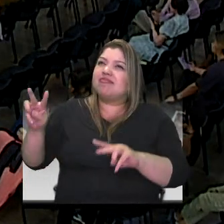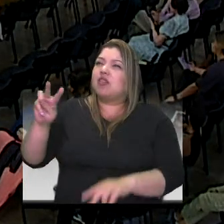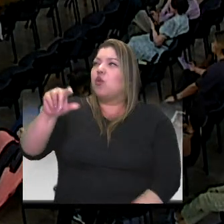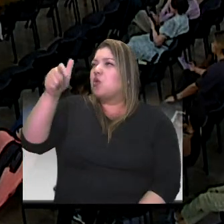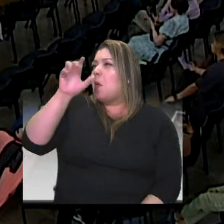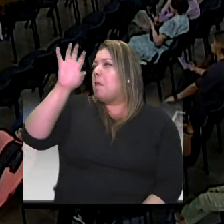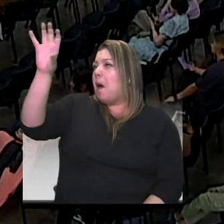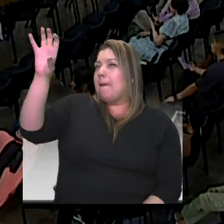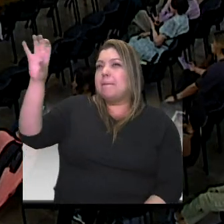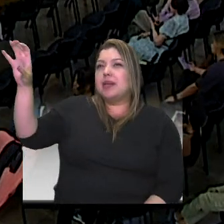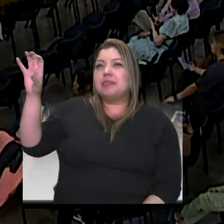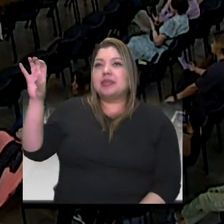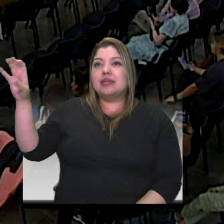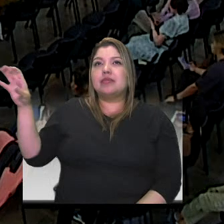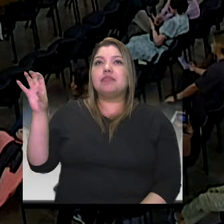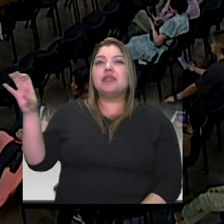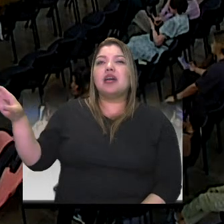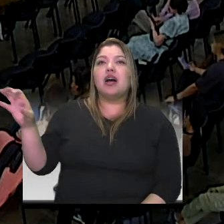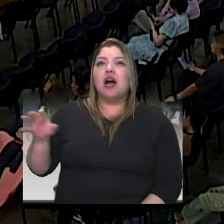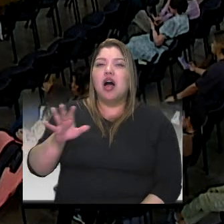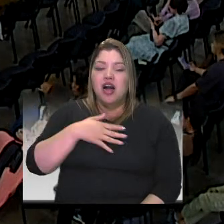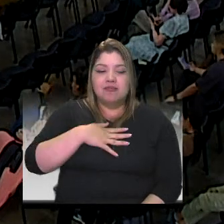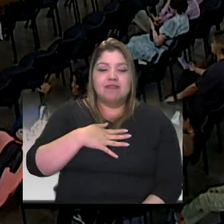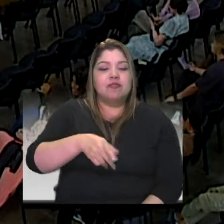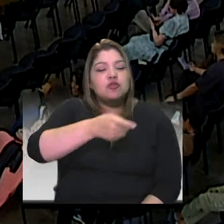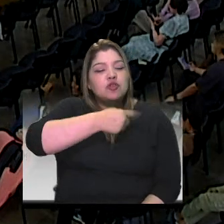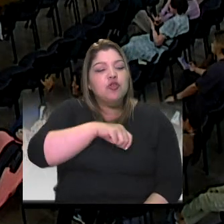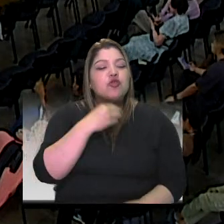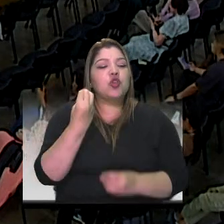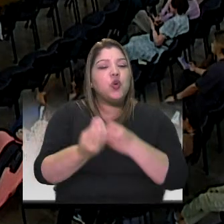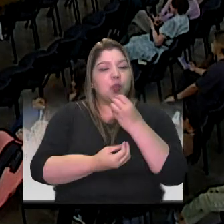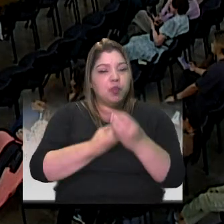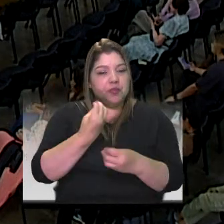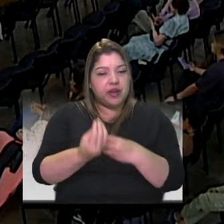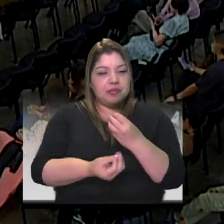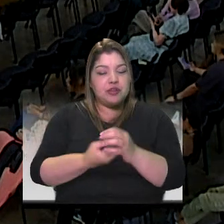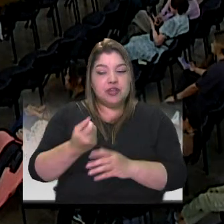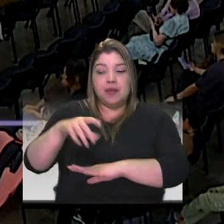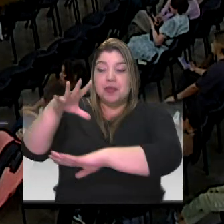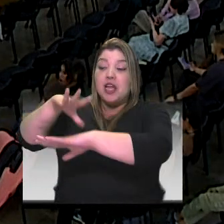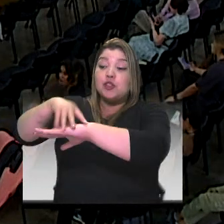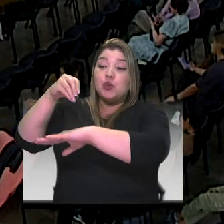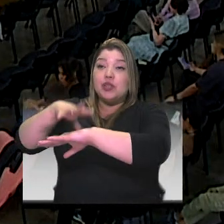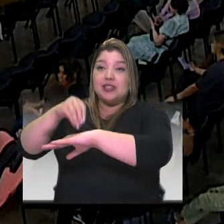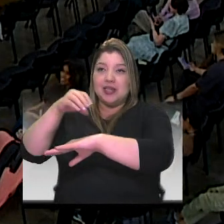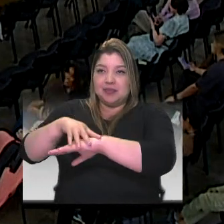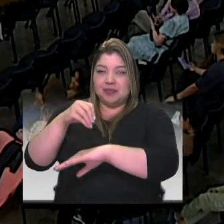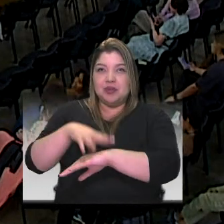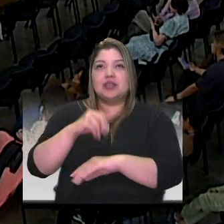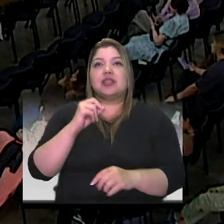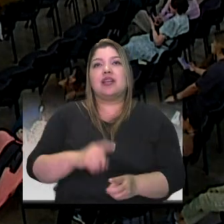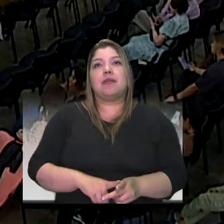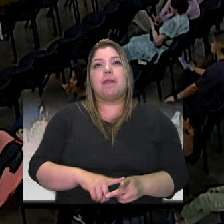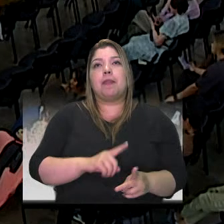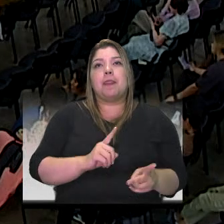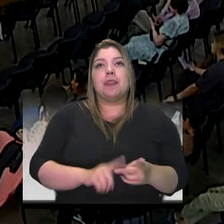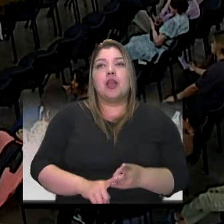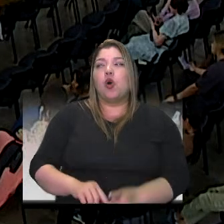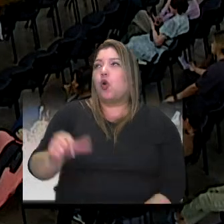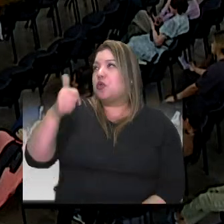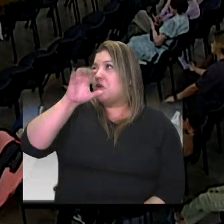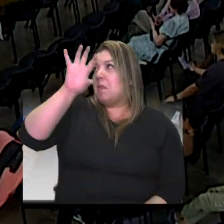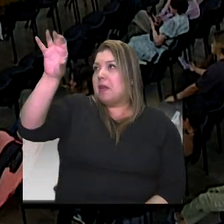extranjeros? Entonces llegamos y cogemos, ¿cómo vamos a utilizar el modelo de Suecia o vamos a utilizar el modelo de tal